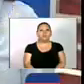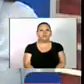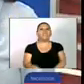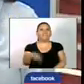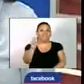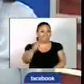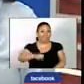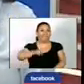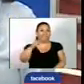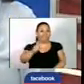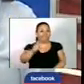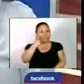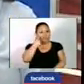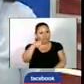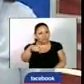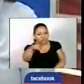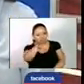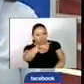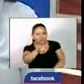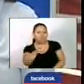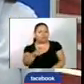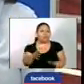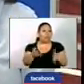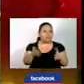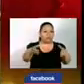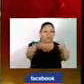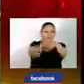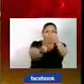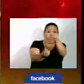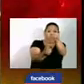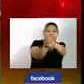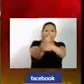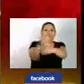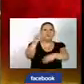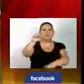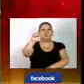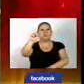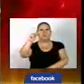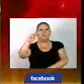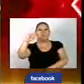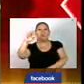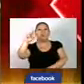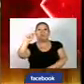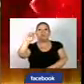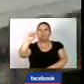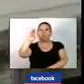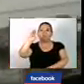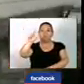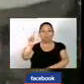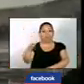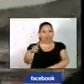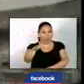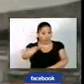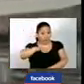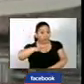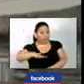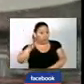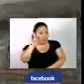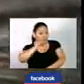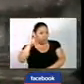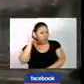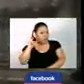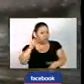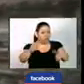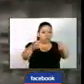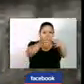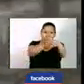efectivamente muchachos informarles que el volcán San Cristóbal registró la tarde de este martes una fuerte explosión